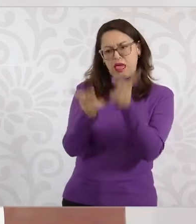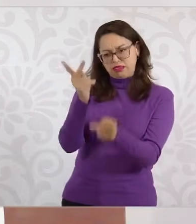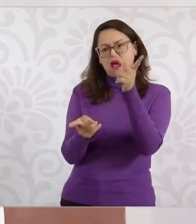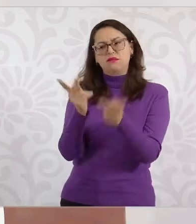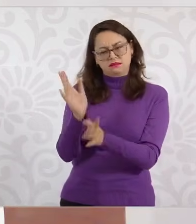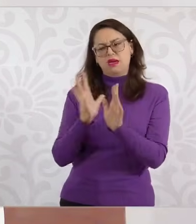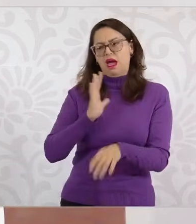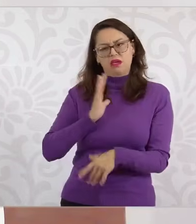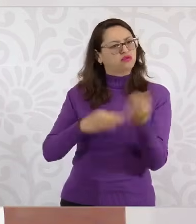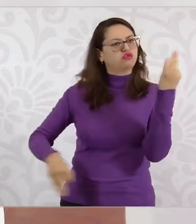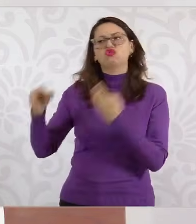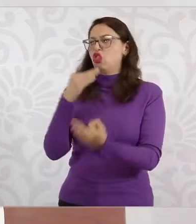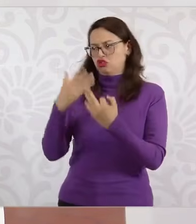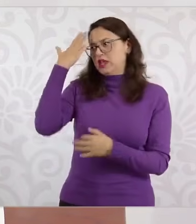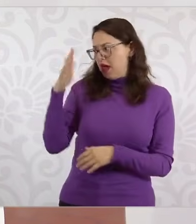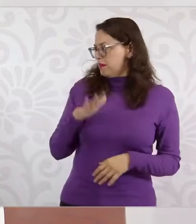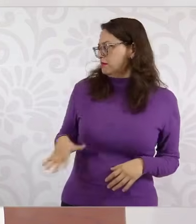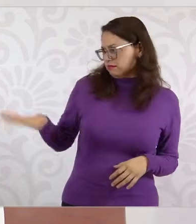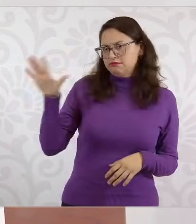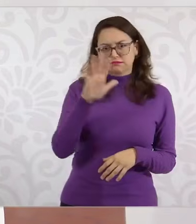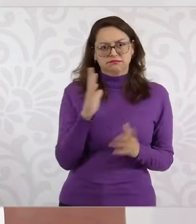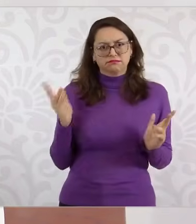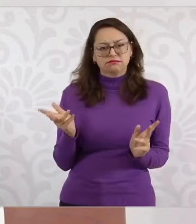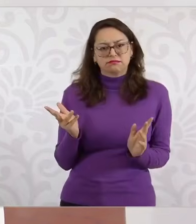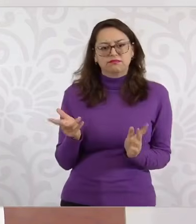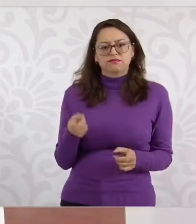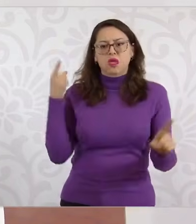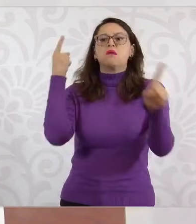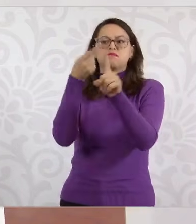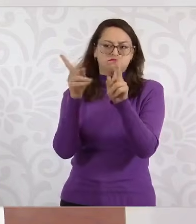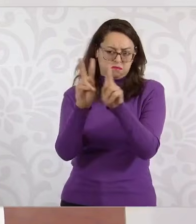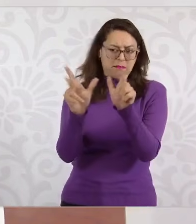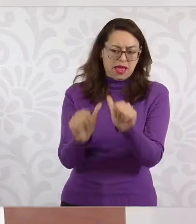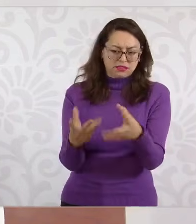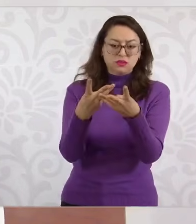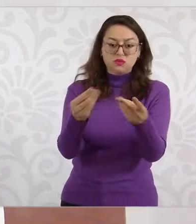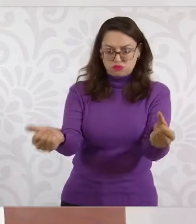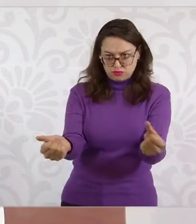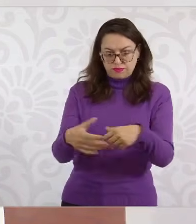buscando siempre una solución pacífica. Y